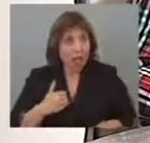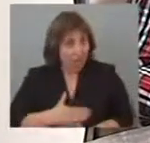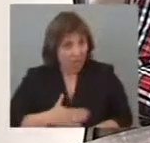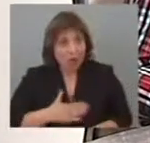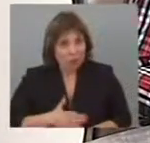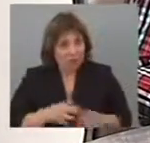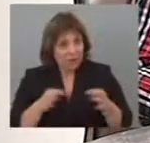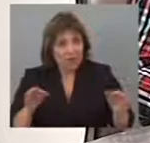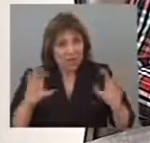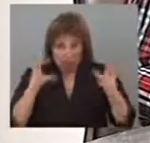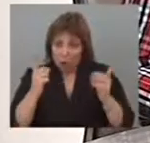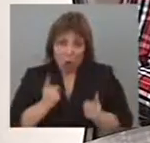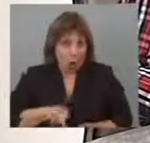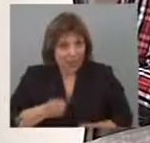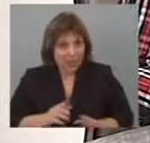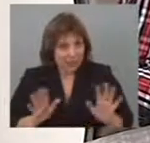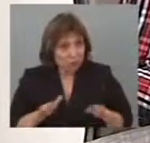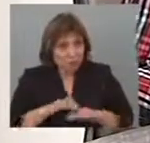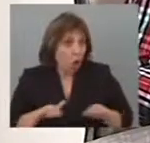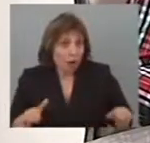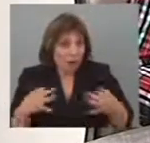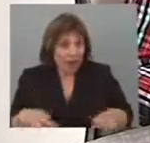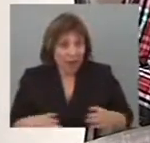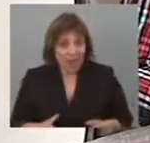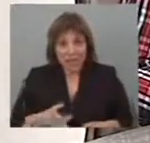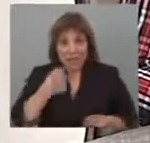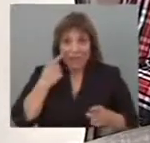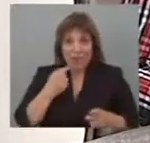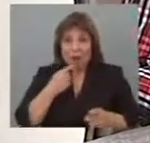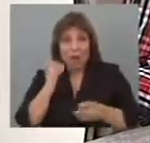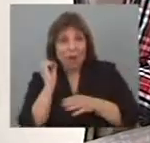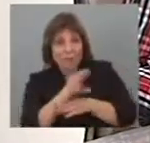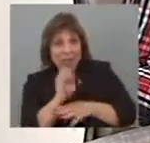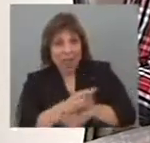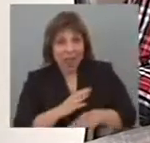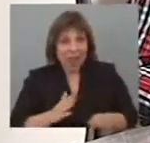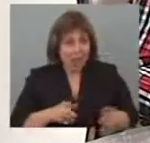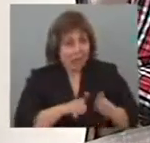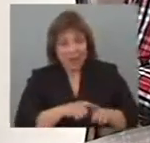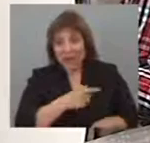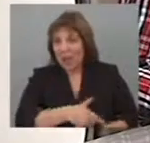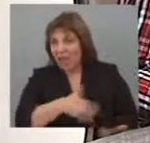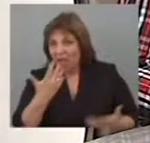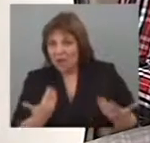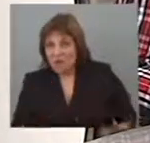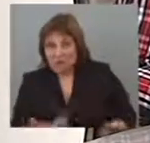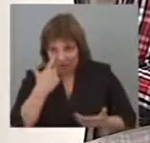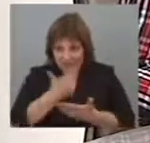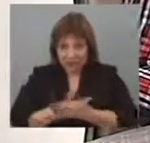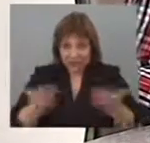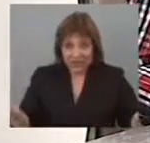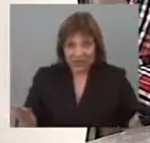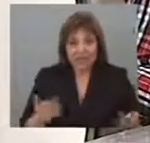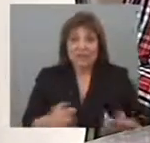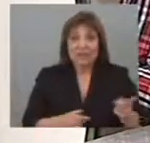esa frase, ¿no? Como que es una cosa que, o sea, si era normal que los varones hablaran mal de sus parejas mujeres frente a otros, o sea,